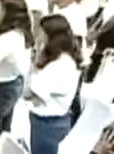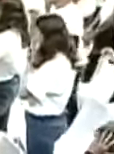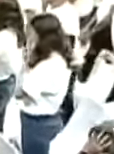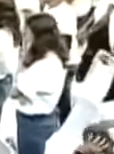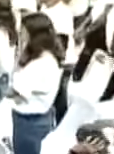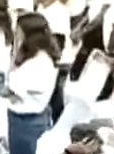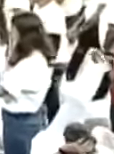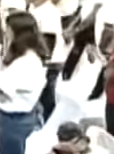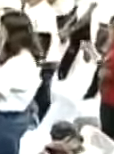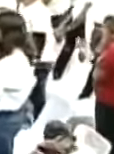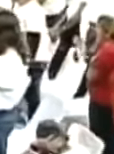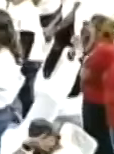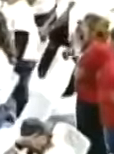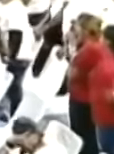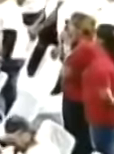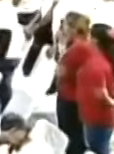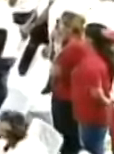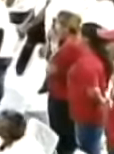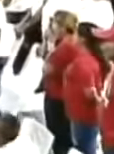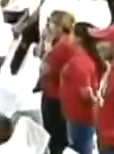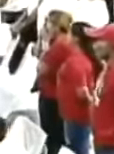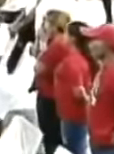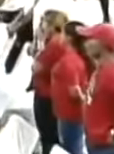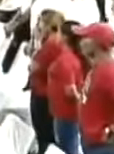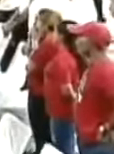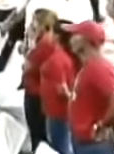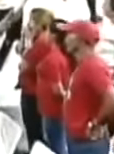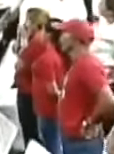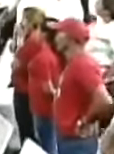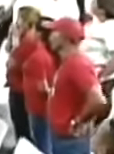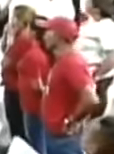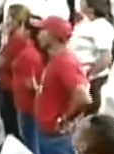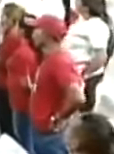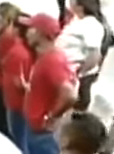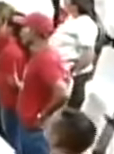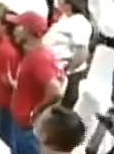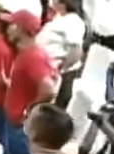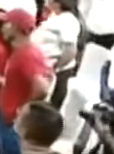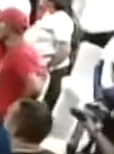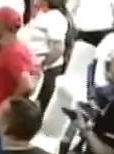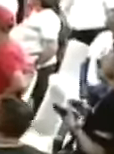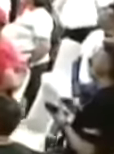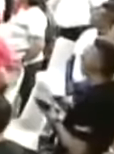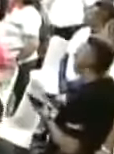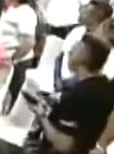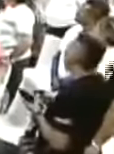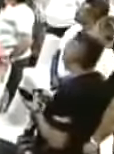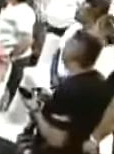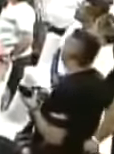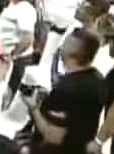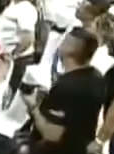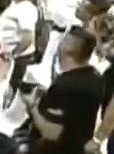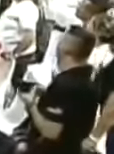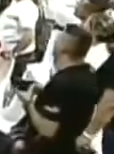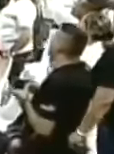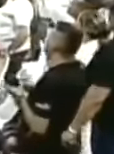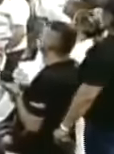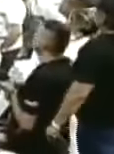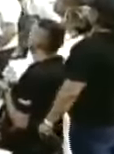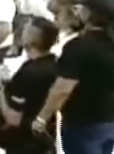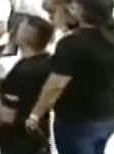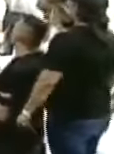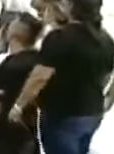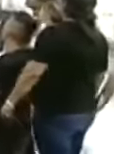Poliedro de Caracas. Un emotivo acto que ha reunido a más de 32.000 comuneros. La idea de que las comunas están produciendo